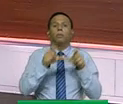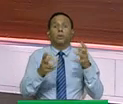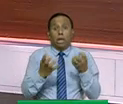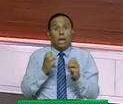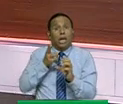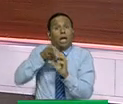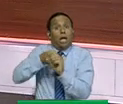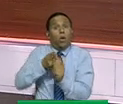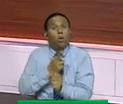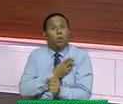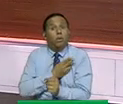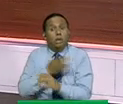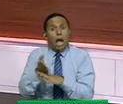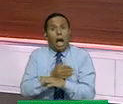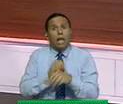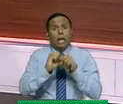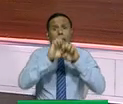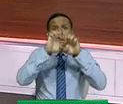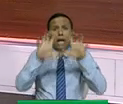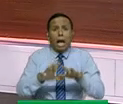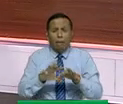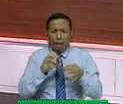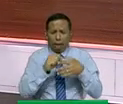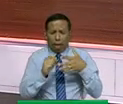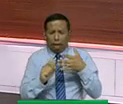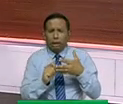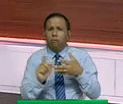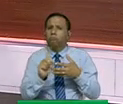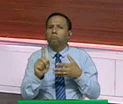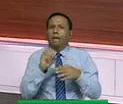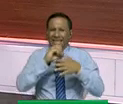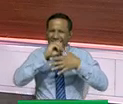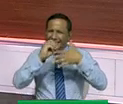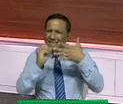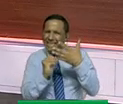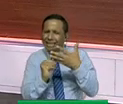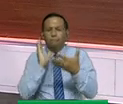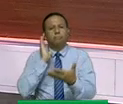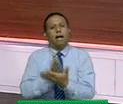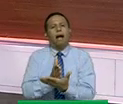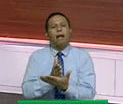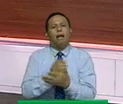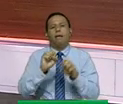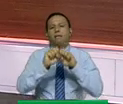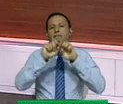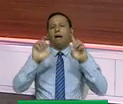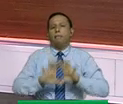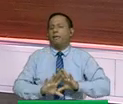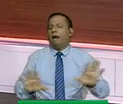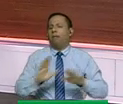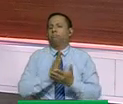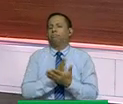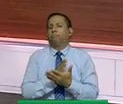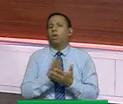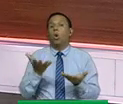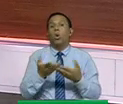el ingreso a las universidades. Previamente hizo un recorrido en Huaquillas, ciudad fronteriza con Perú, donde